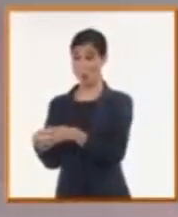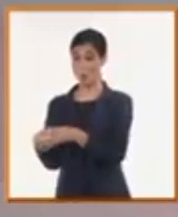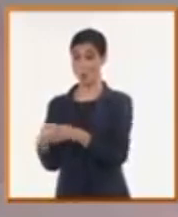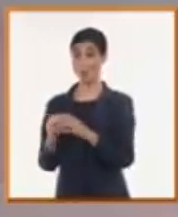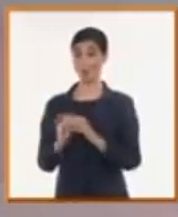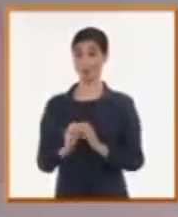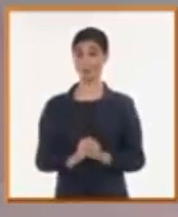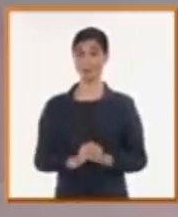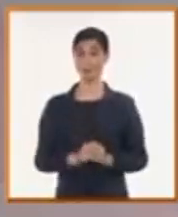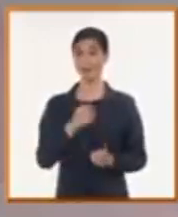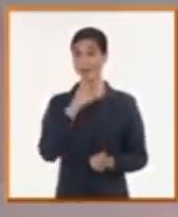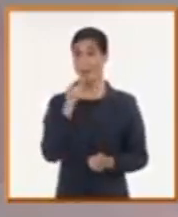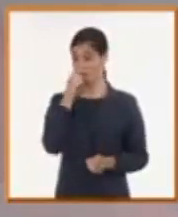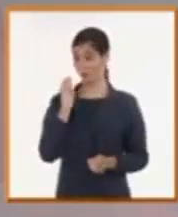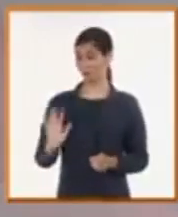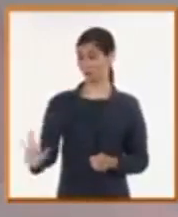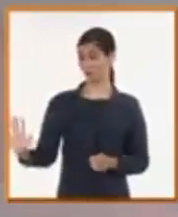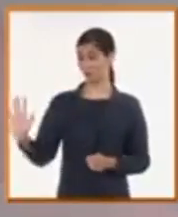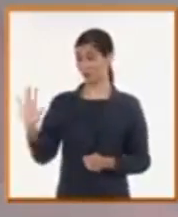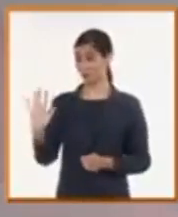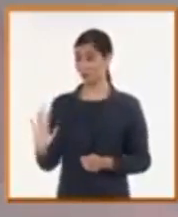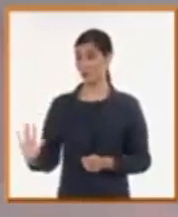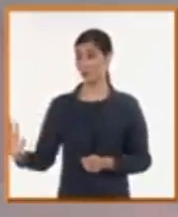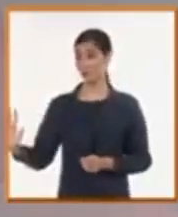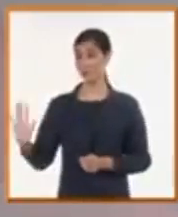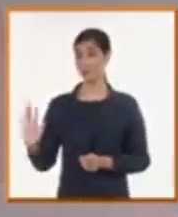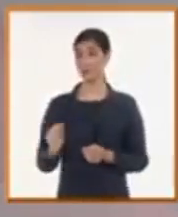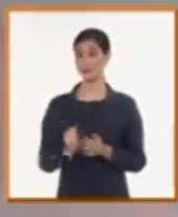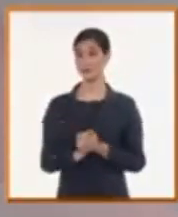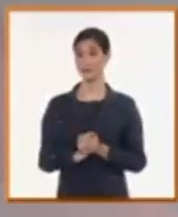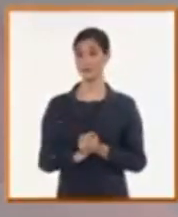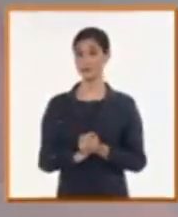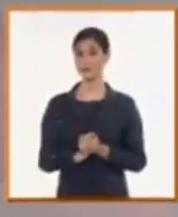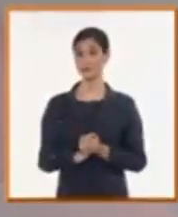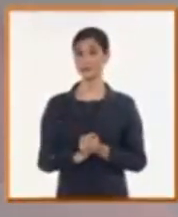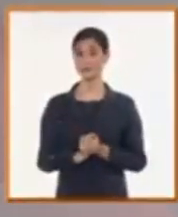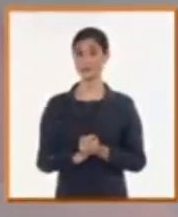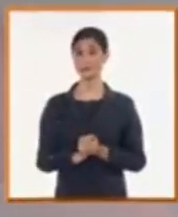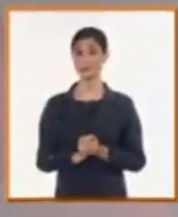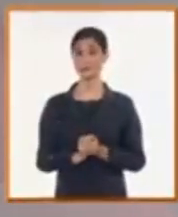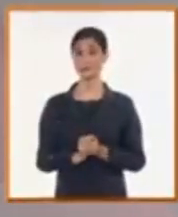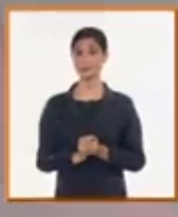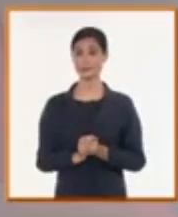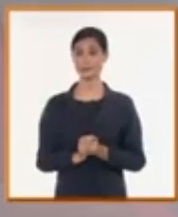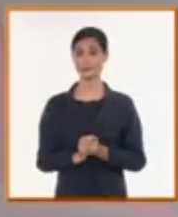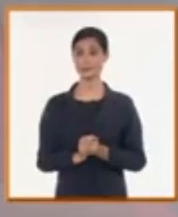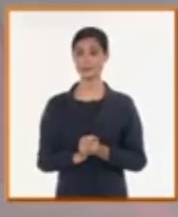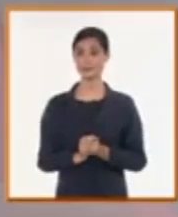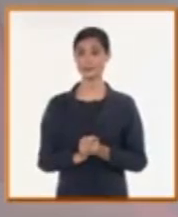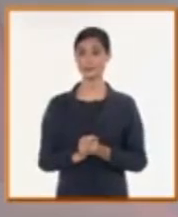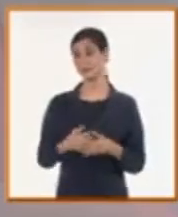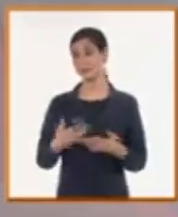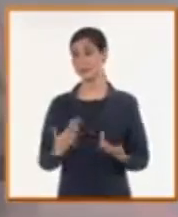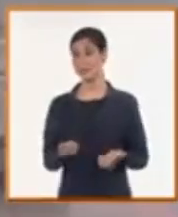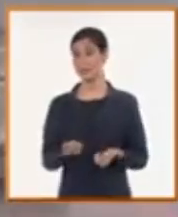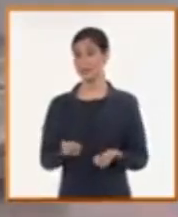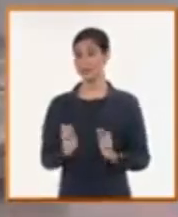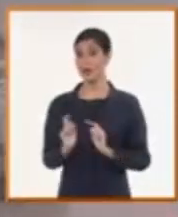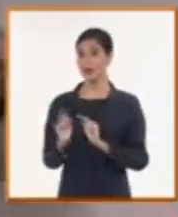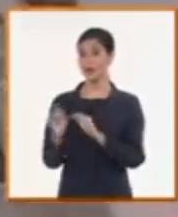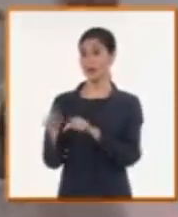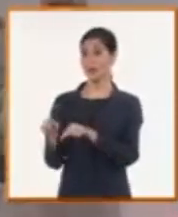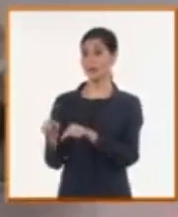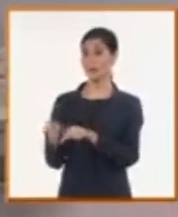de Sudáfrica. Justo el mal por excelencia de esa parte de ese continente eran los que